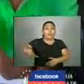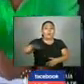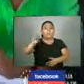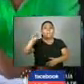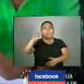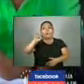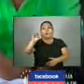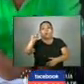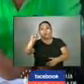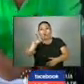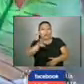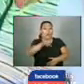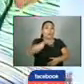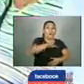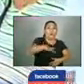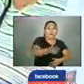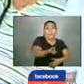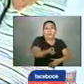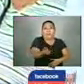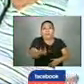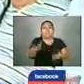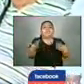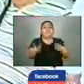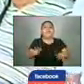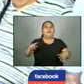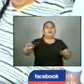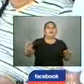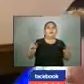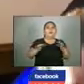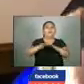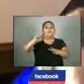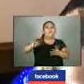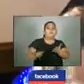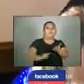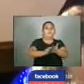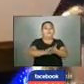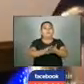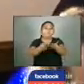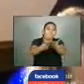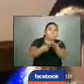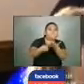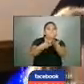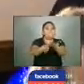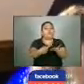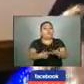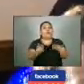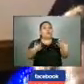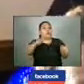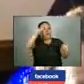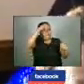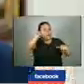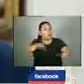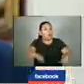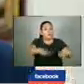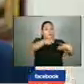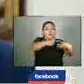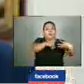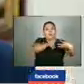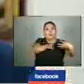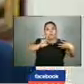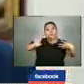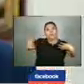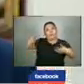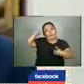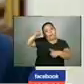Mozote y lugares aledaños, se reunieron por primera vez para discutir la implementación del decreto aprobado por la Asamblea Legislativa.